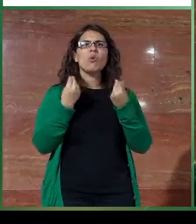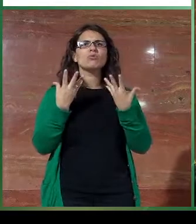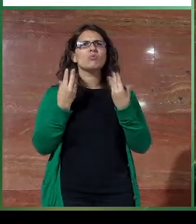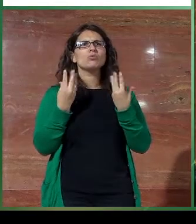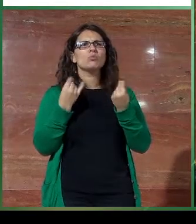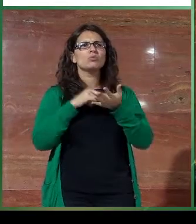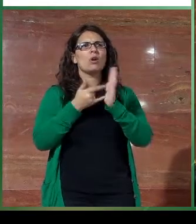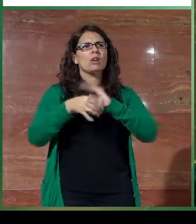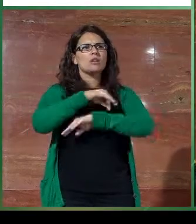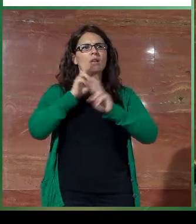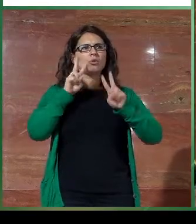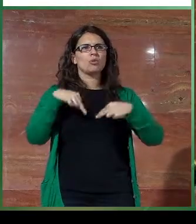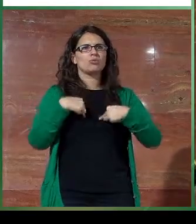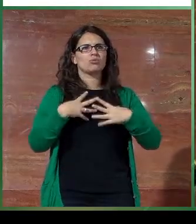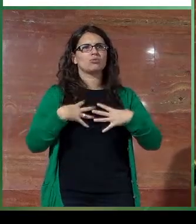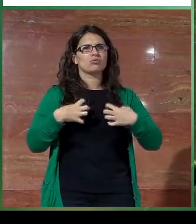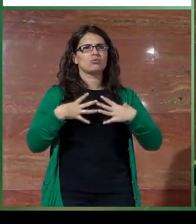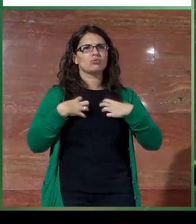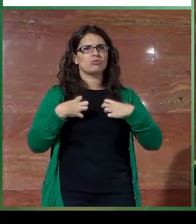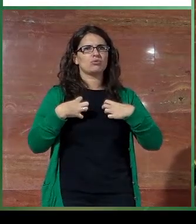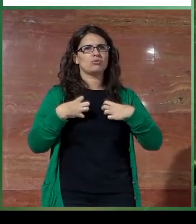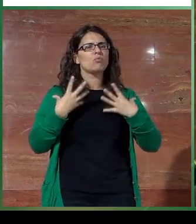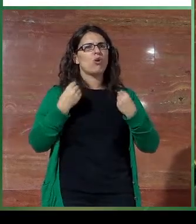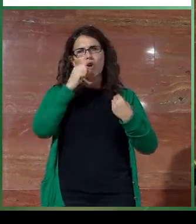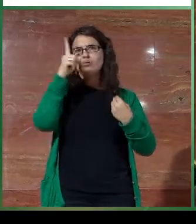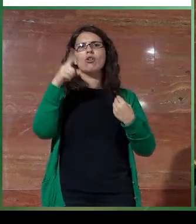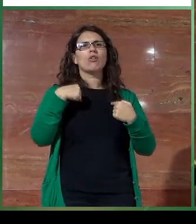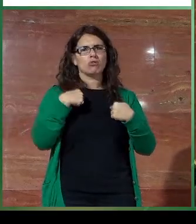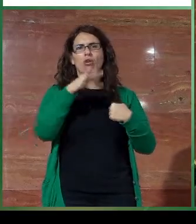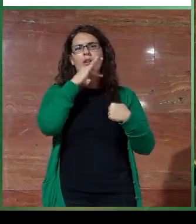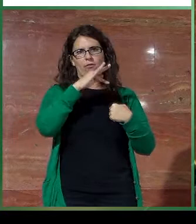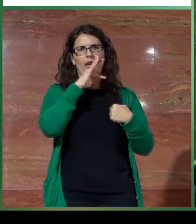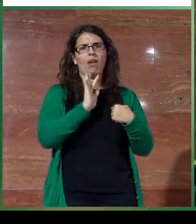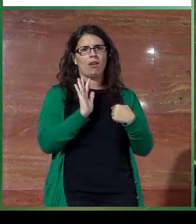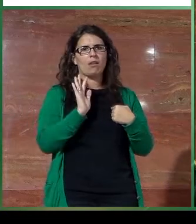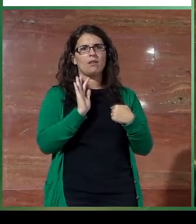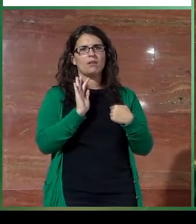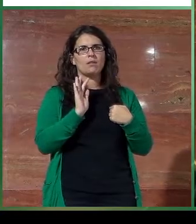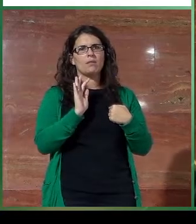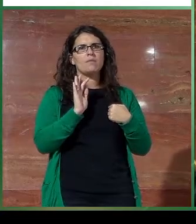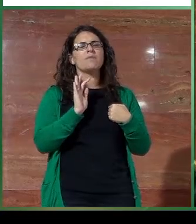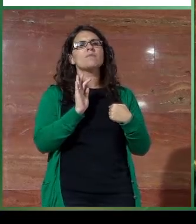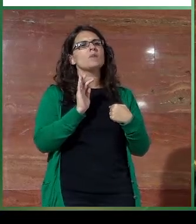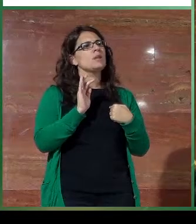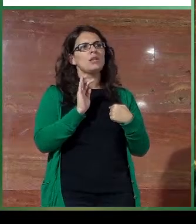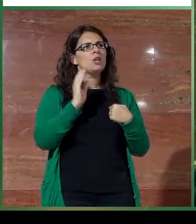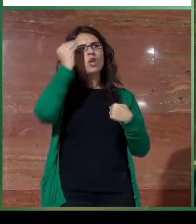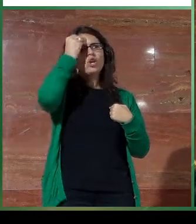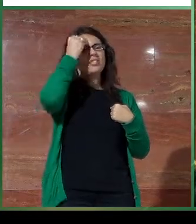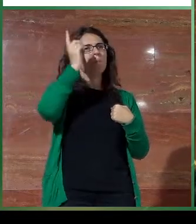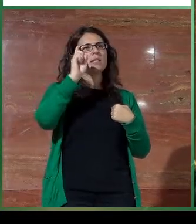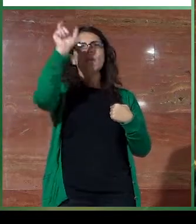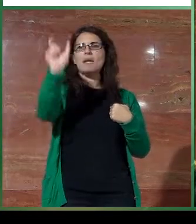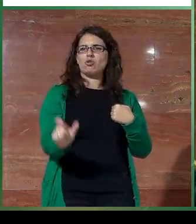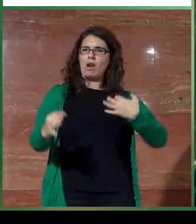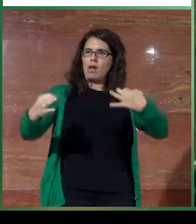de los arquitectos, mucha egolatría todavía, y no pensamos en la persona como